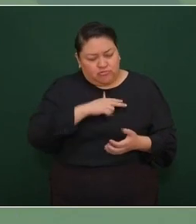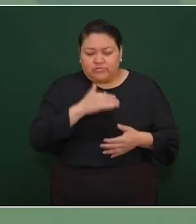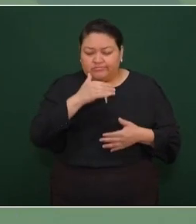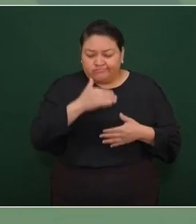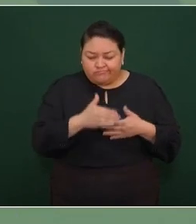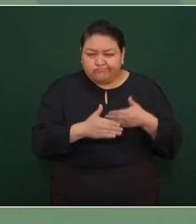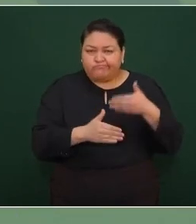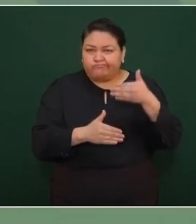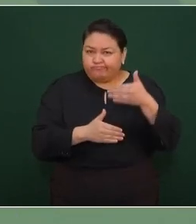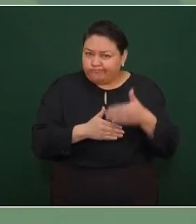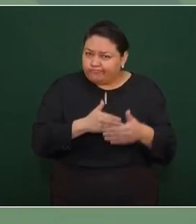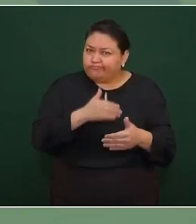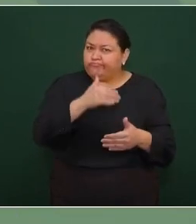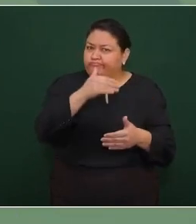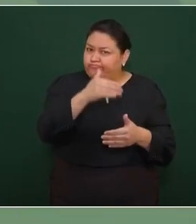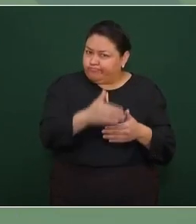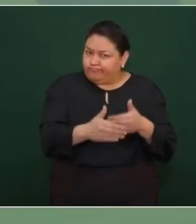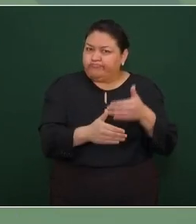en